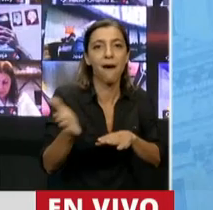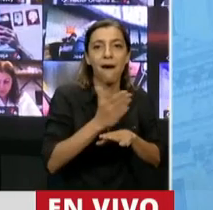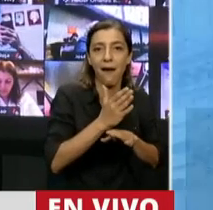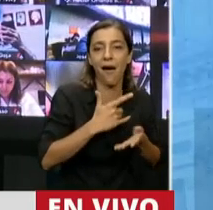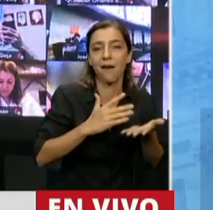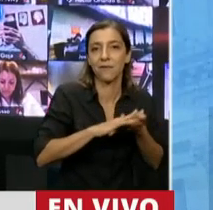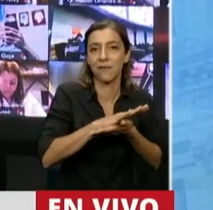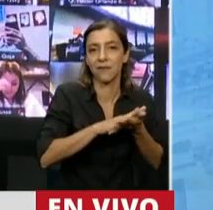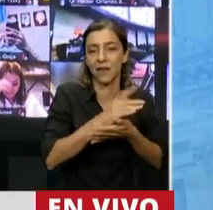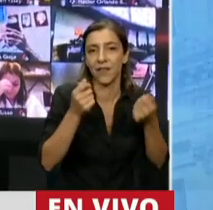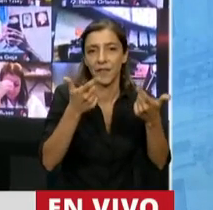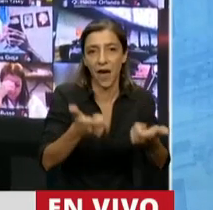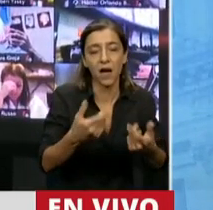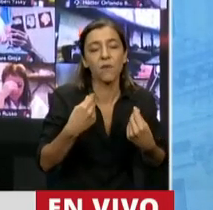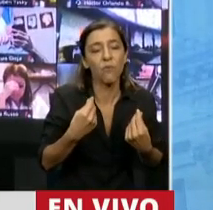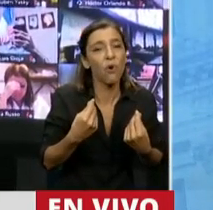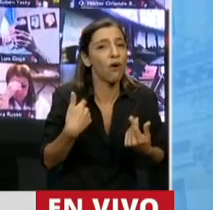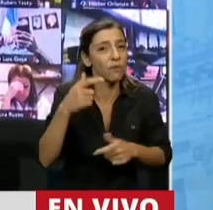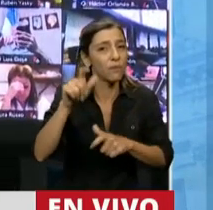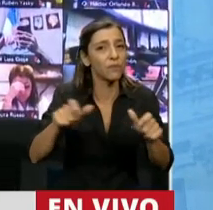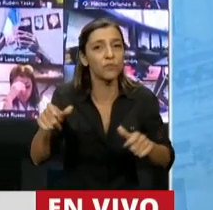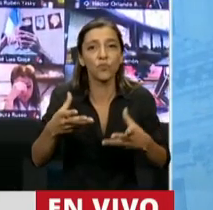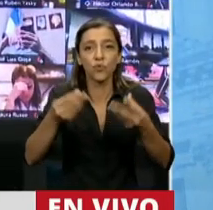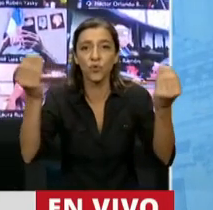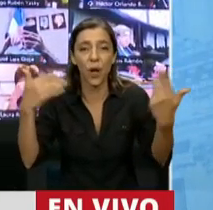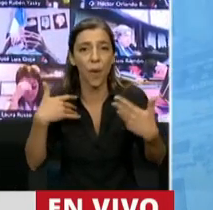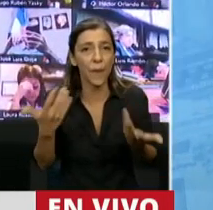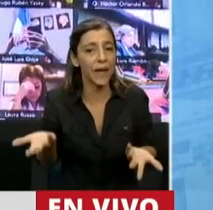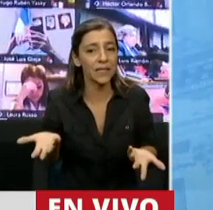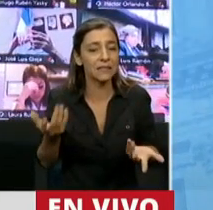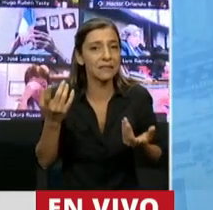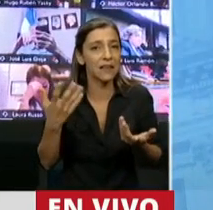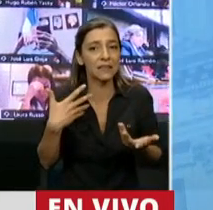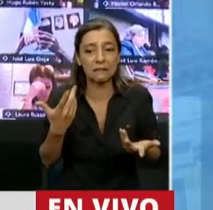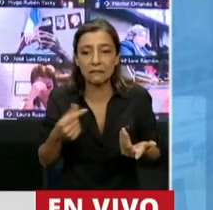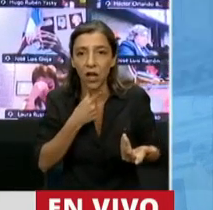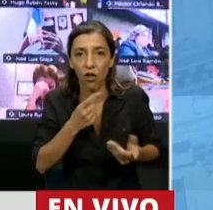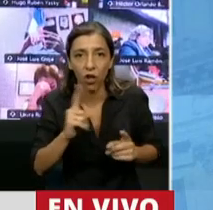surcada por conflictos frente a ciertas situaciones no deseadas.